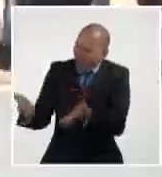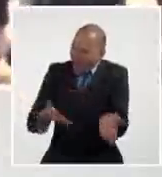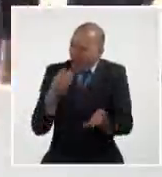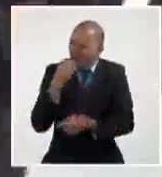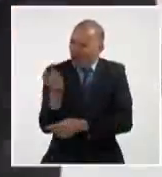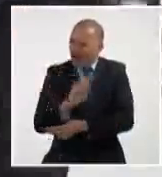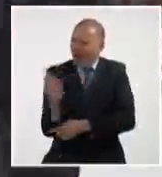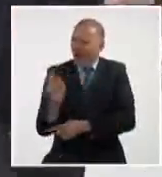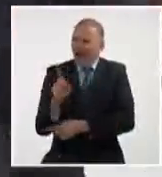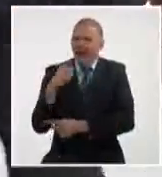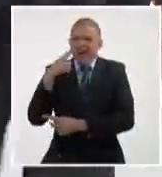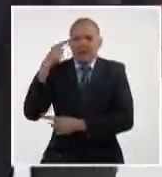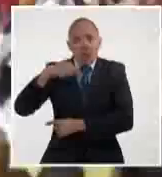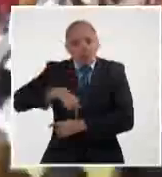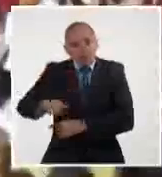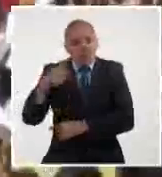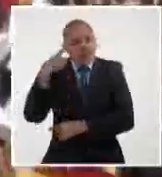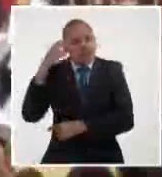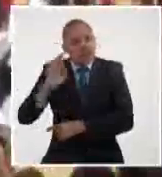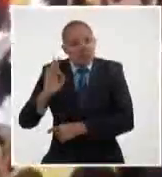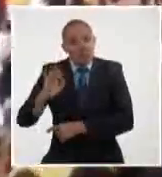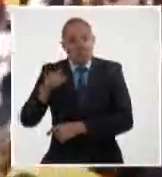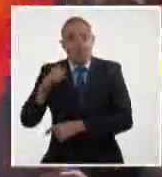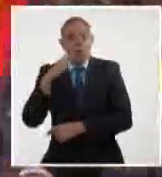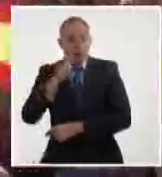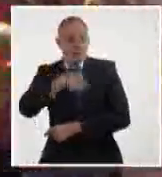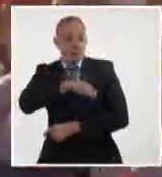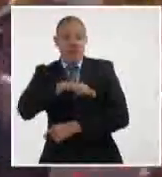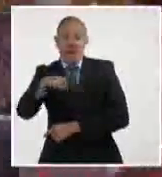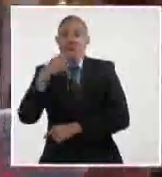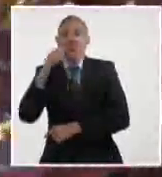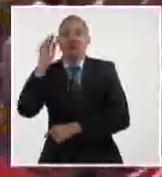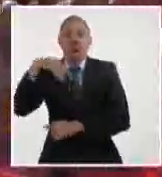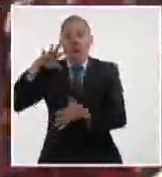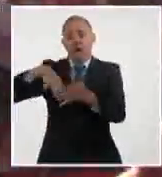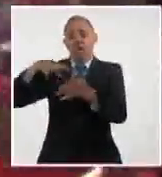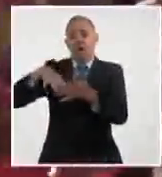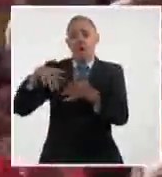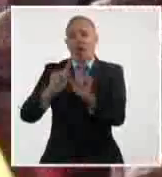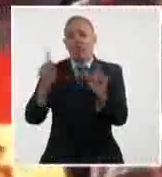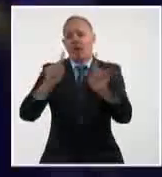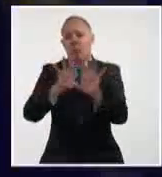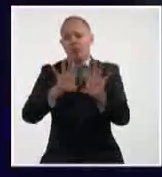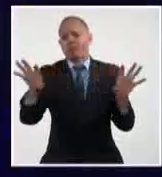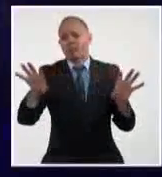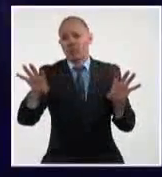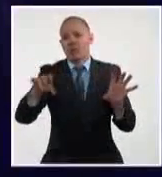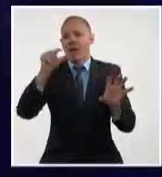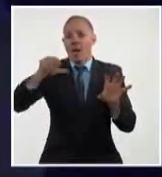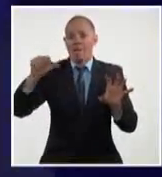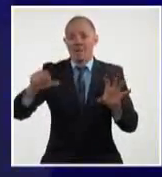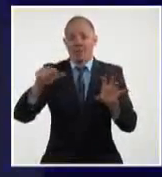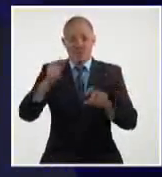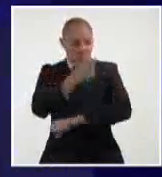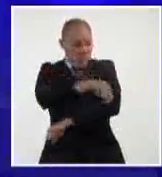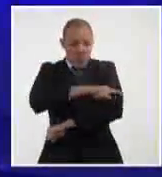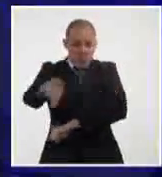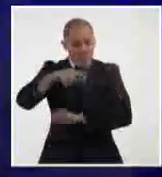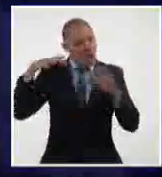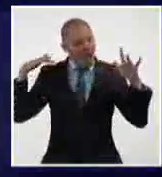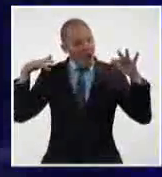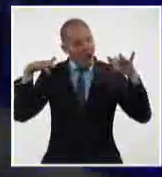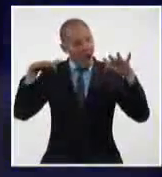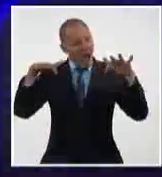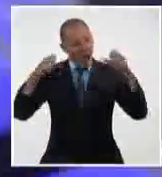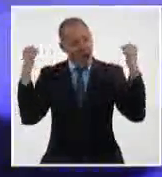a la fragmentación del país ibérico, sacó a las calles a miles de manifestantes que por momentos sostuvieron